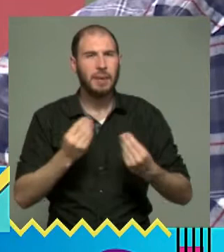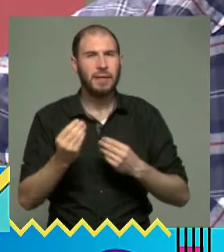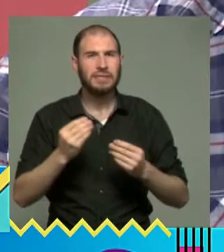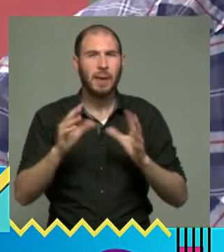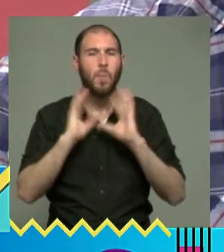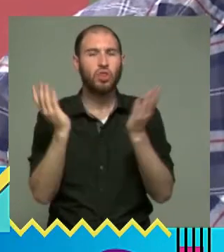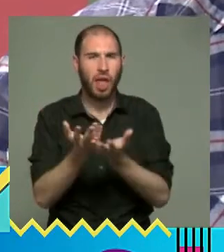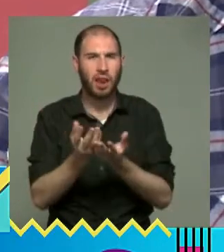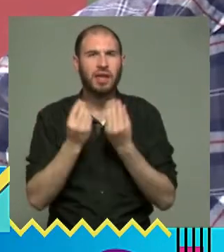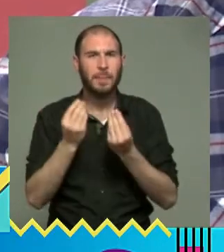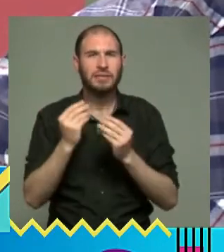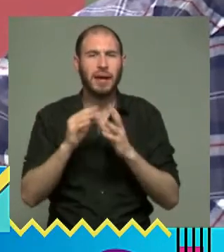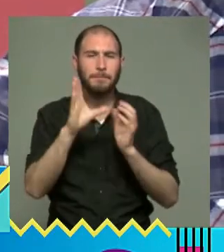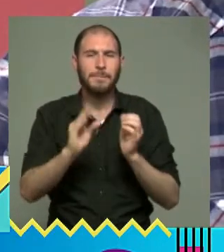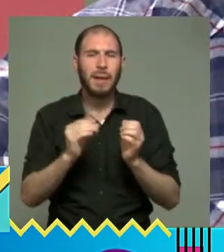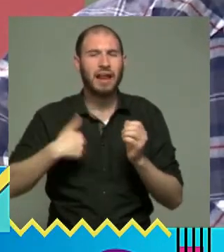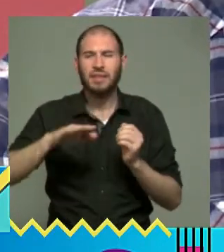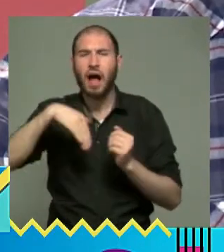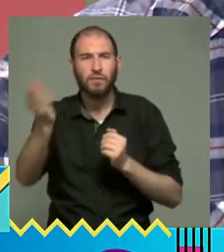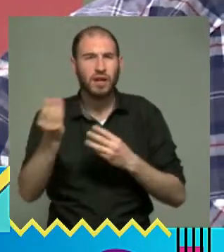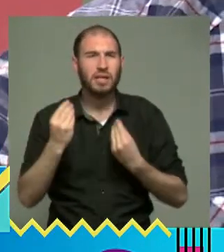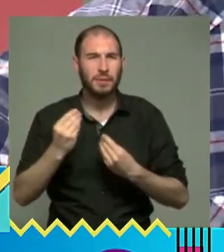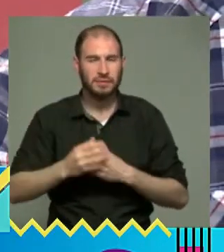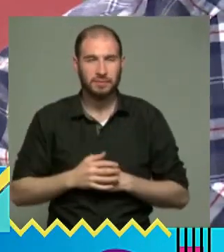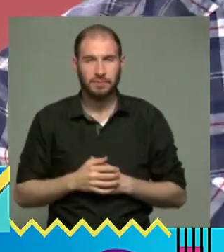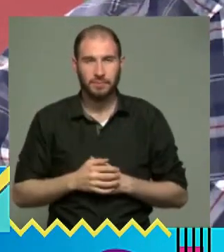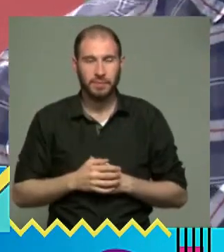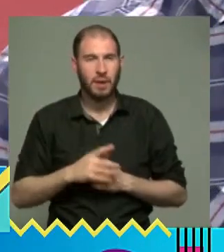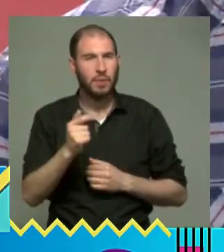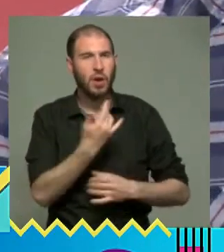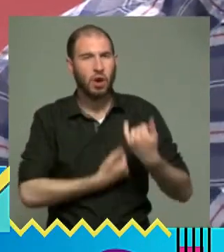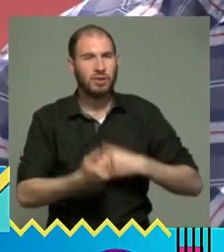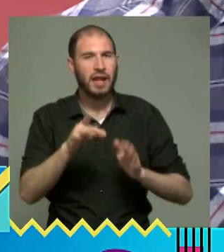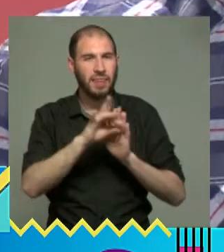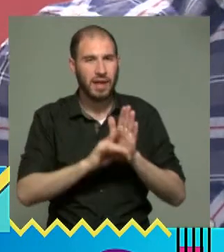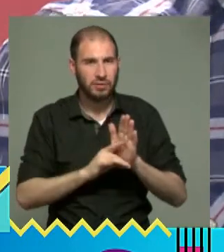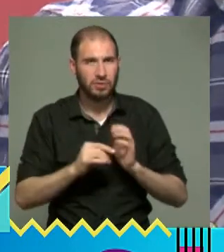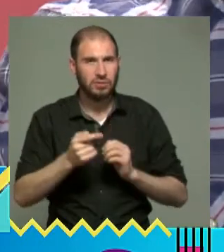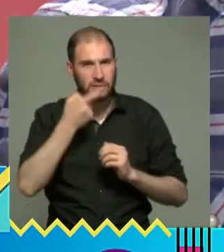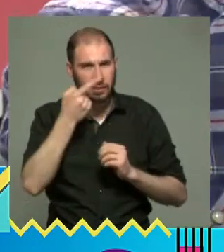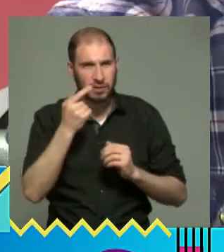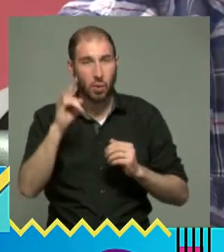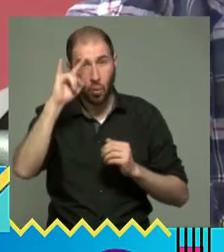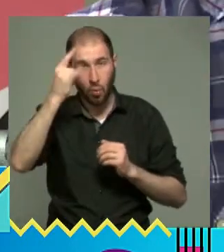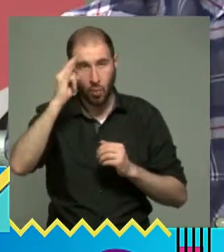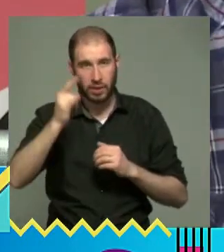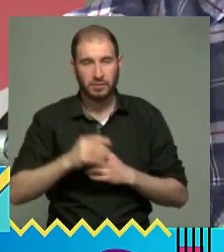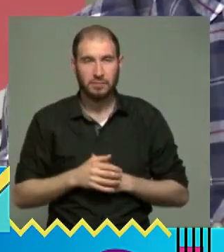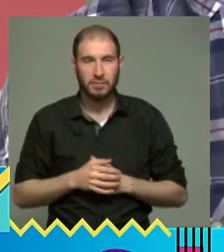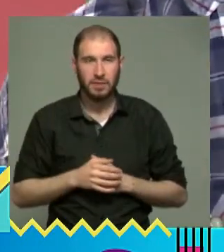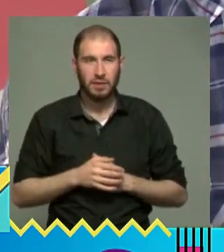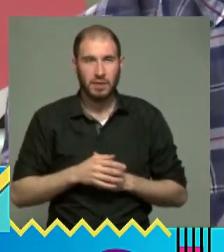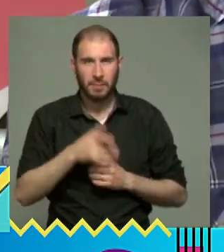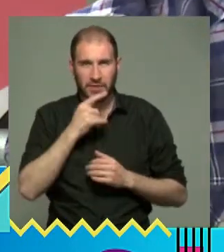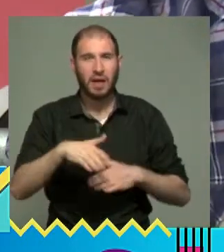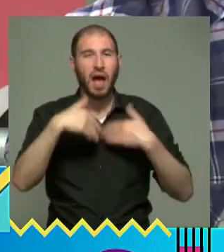nivel geográfico, qué es lo que pasa fuera de la Argentina. Me mencionabas recién un dato de que es bastante interesante. En Uruguay ya parecen